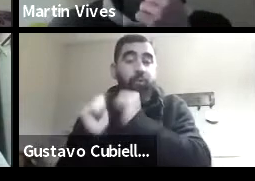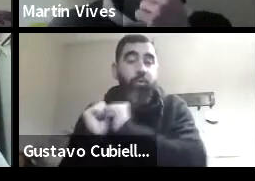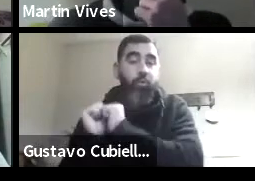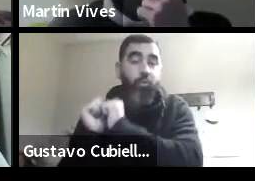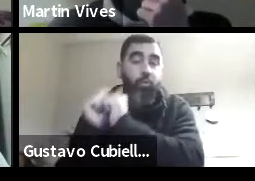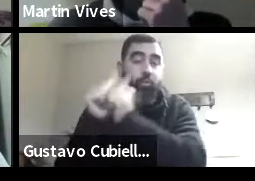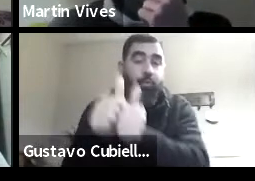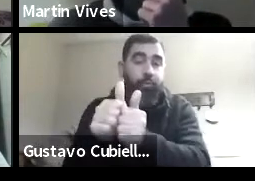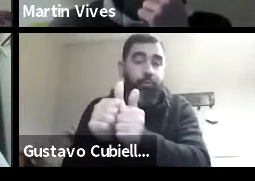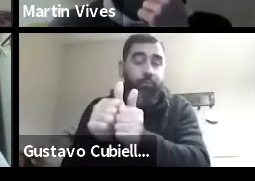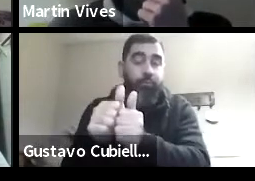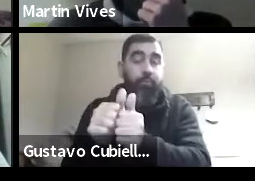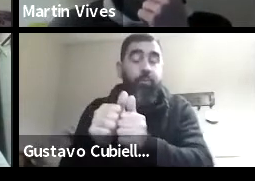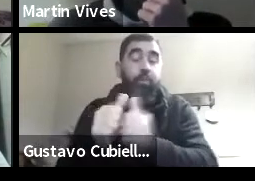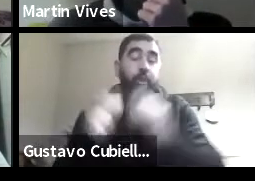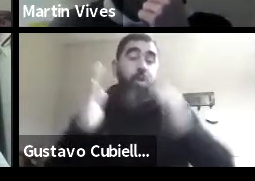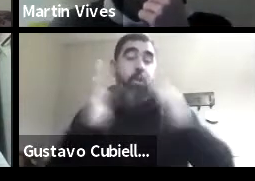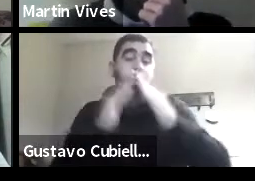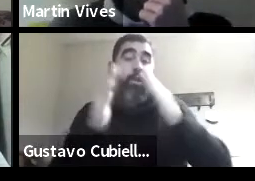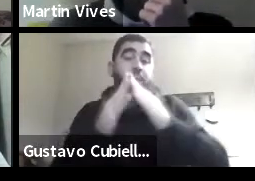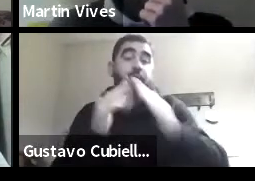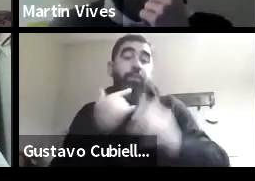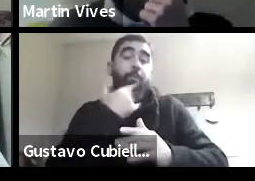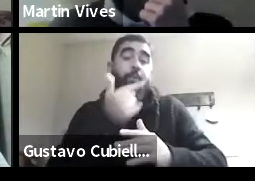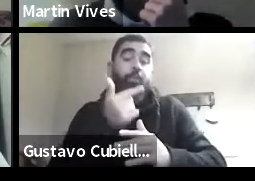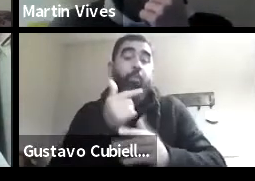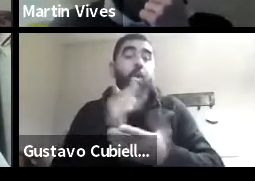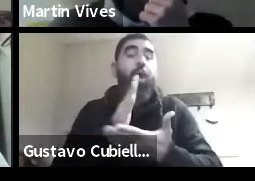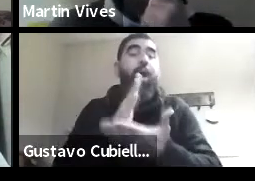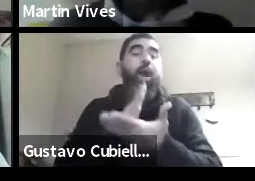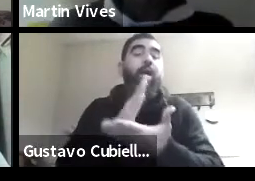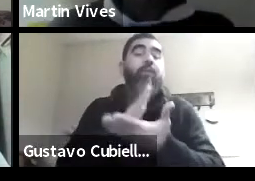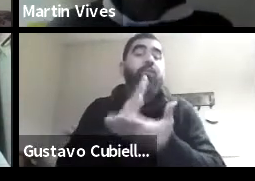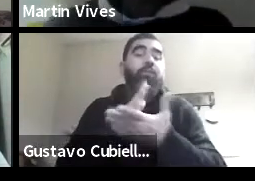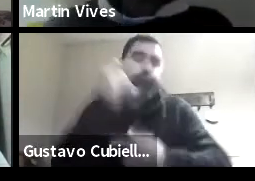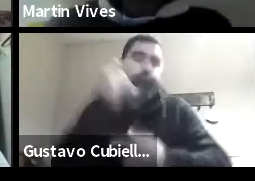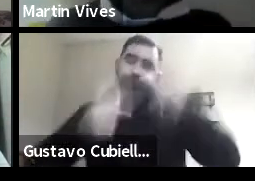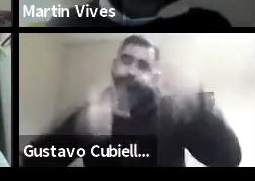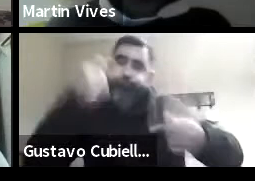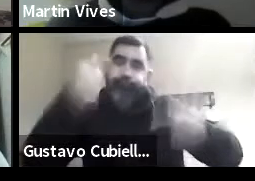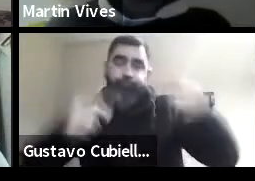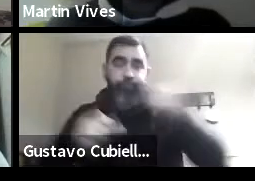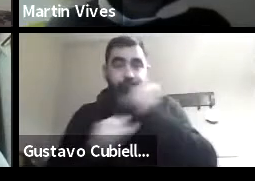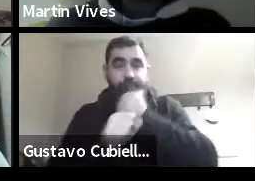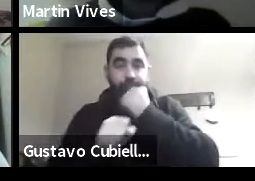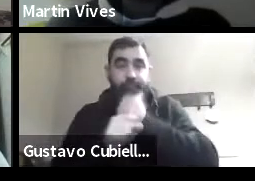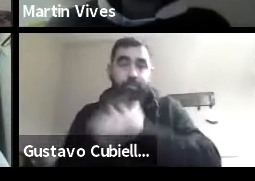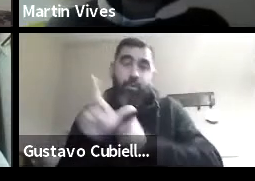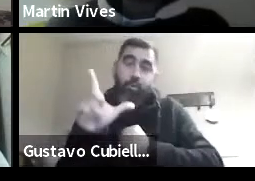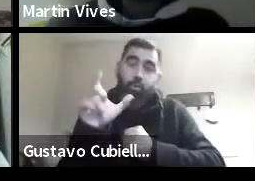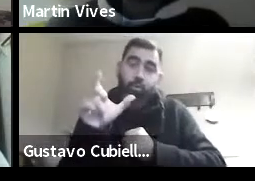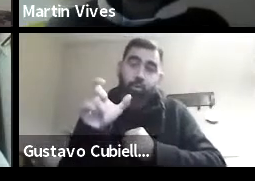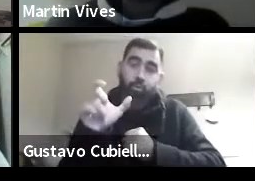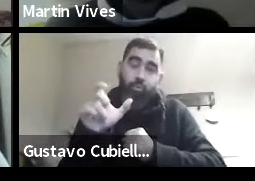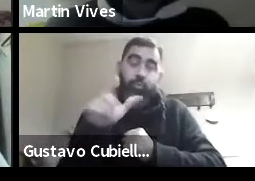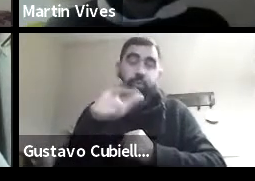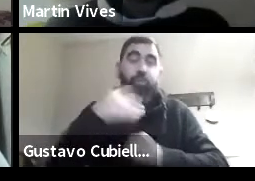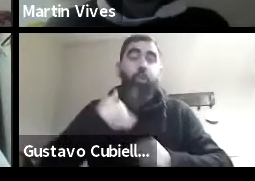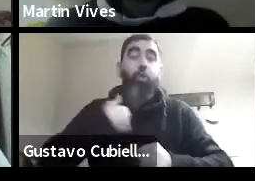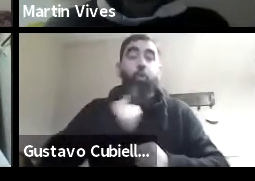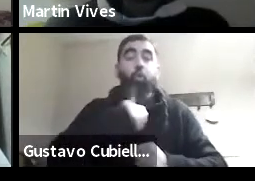En el hogar, podríamos hablar de un asistente, ¿no? Con tareas muy variadas, obviamente, que su rol tal